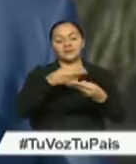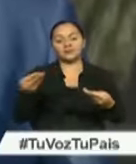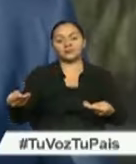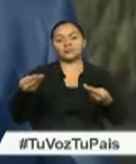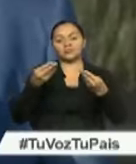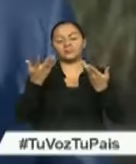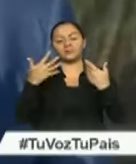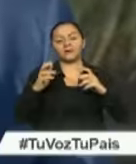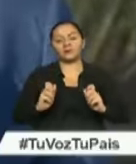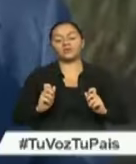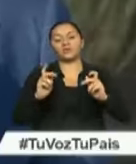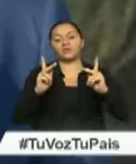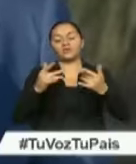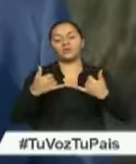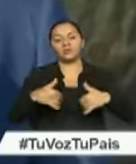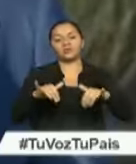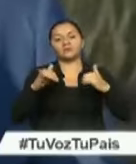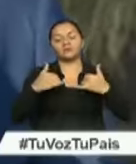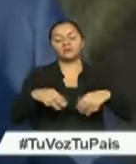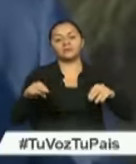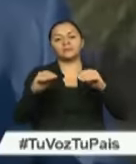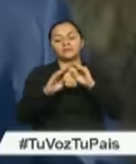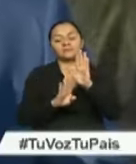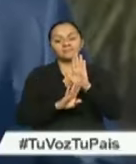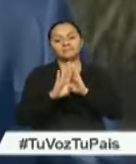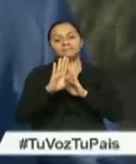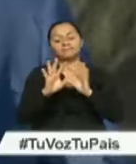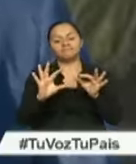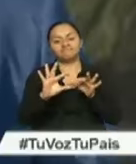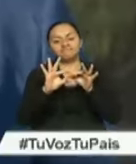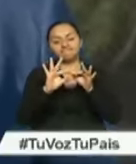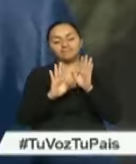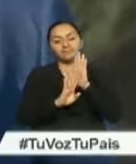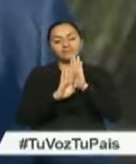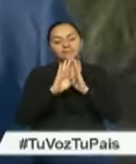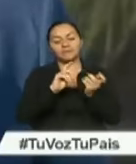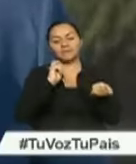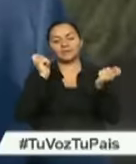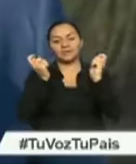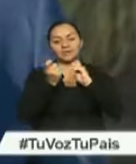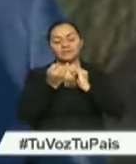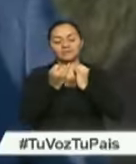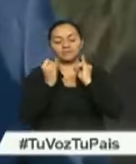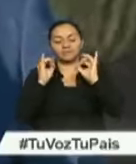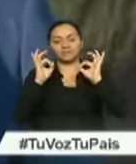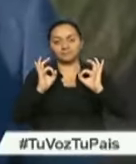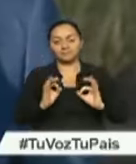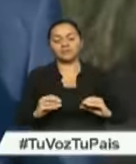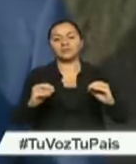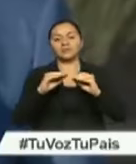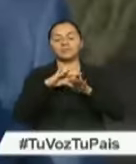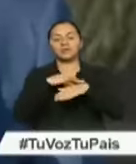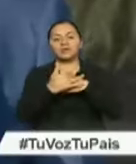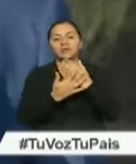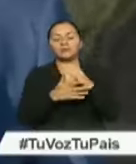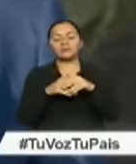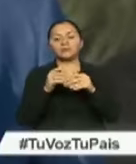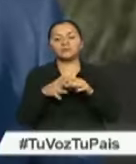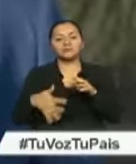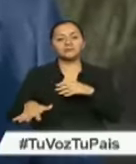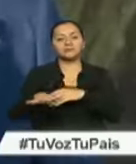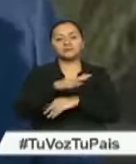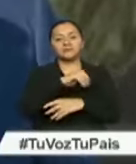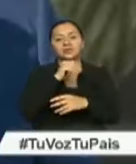gran oportunidad para continuar desarrollando nuestras relaciones, defendiendo nuestra soberanía, aprovechando los recursos marítimos